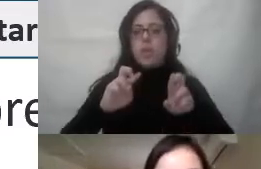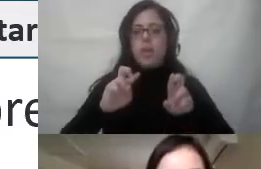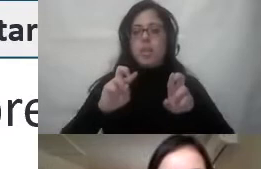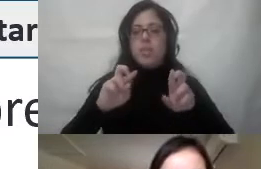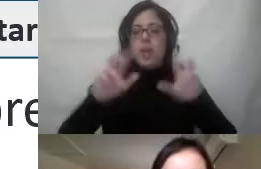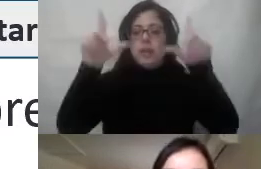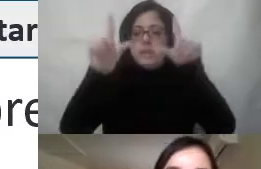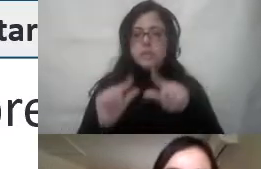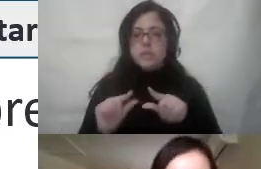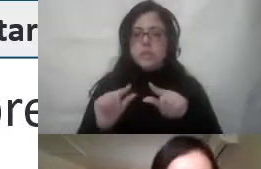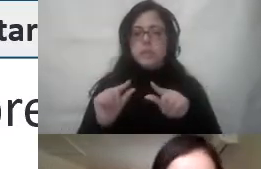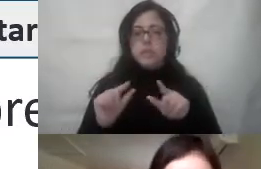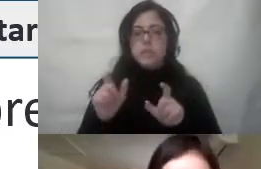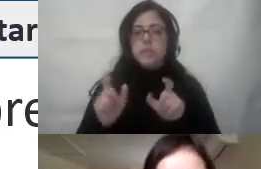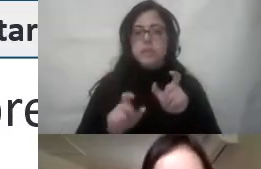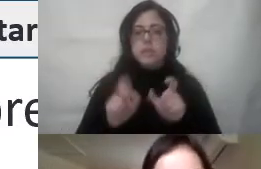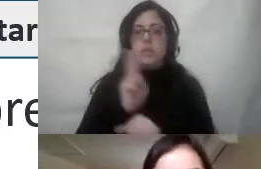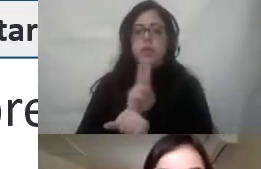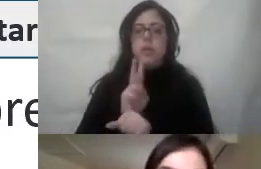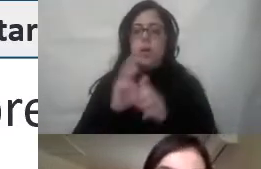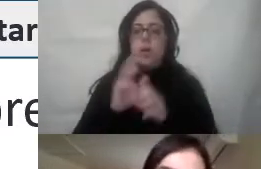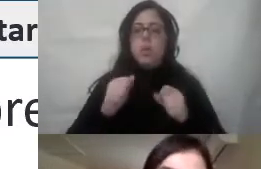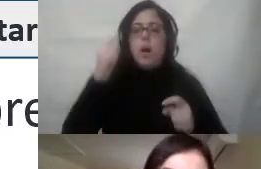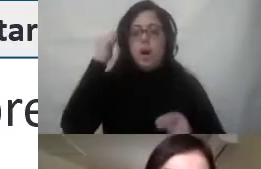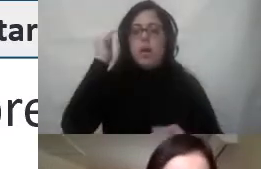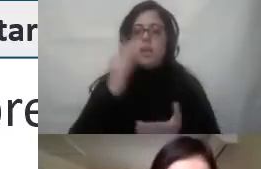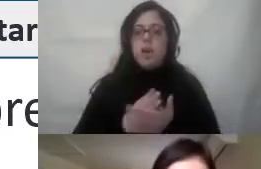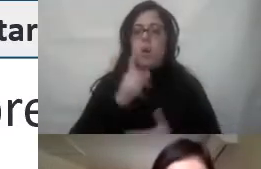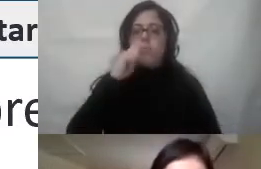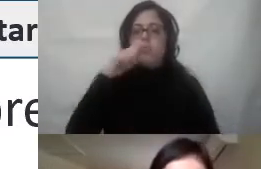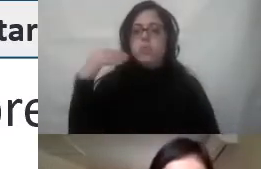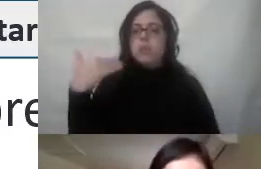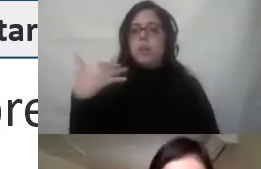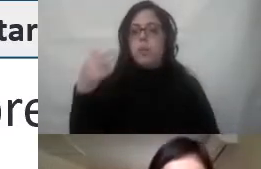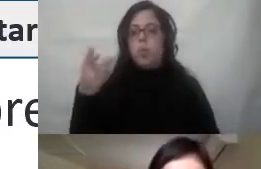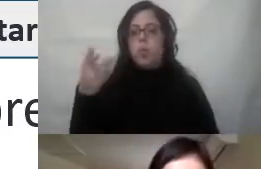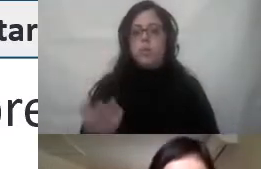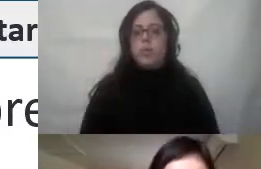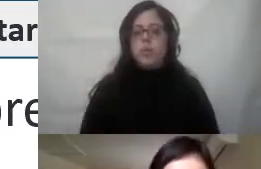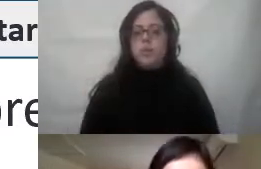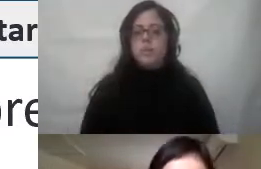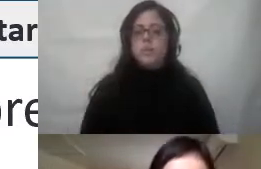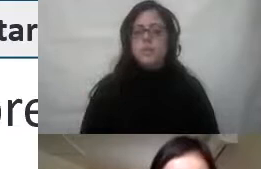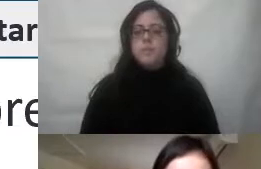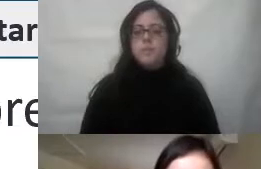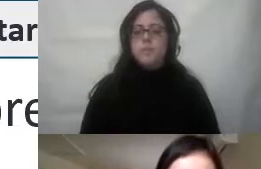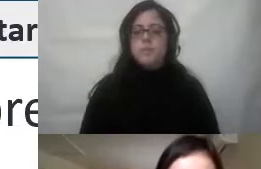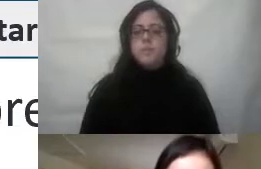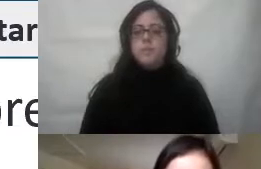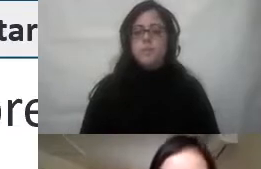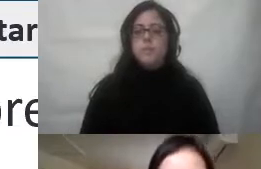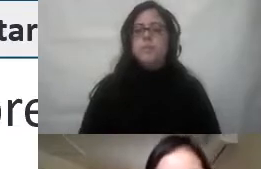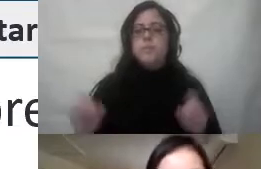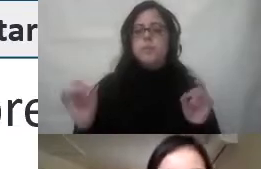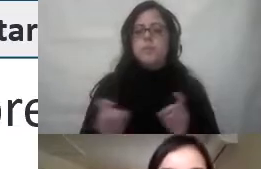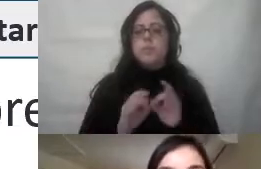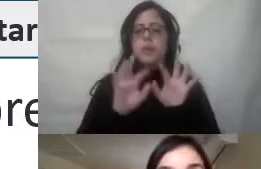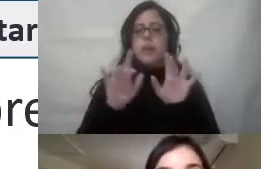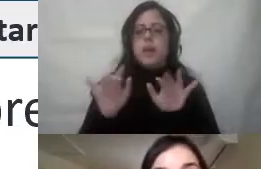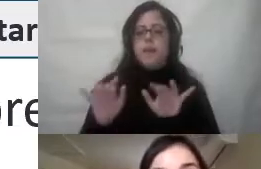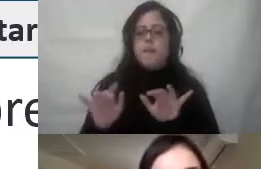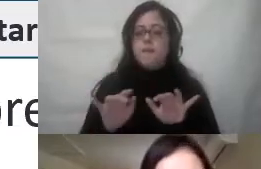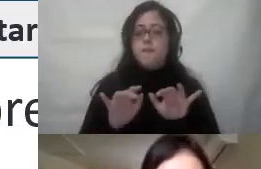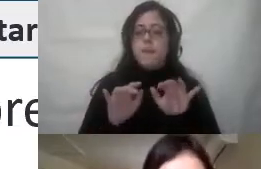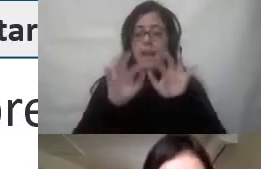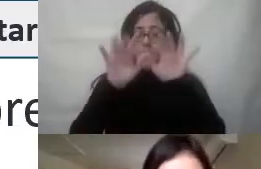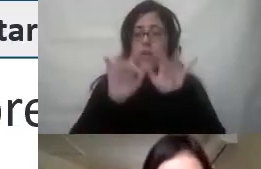los profesores puedan tomar decisiones, que es lo importante. Así es que también en el informe de la mesa COVID recomendamos que